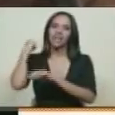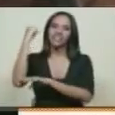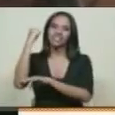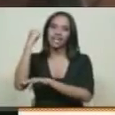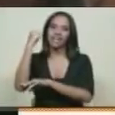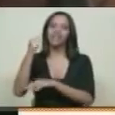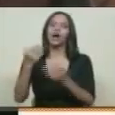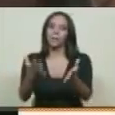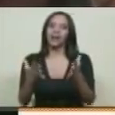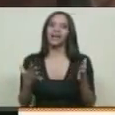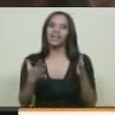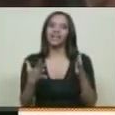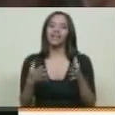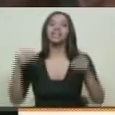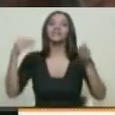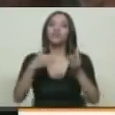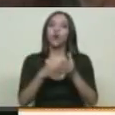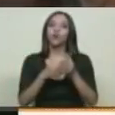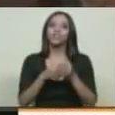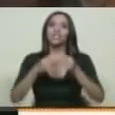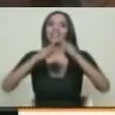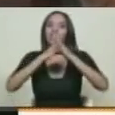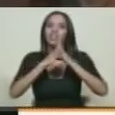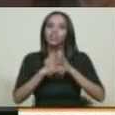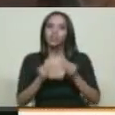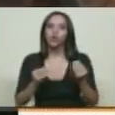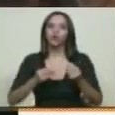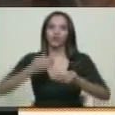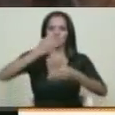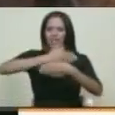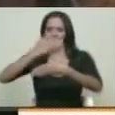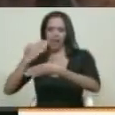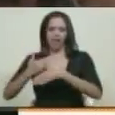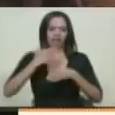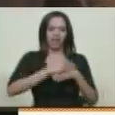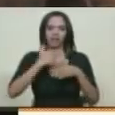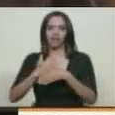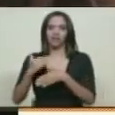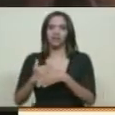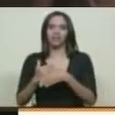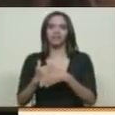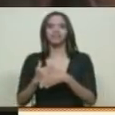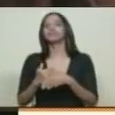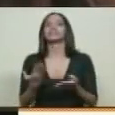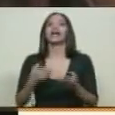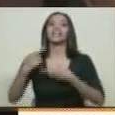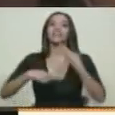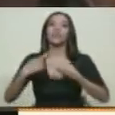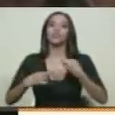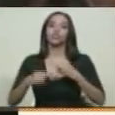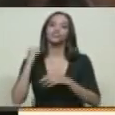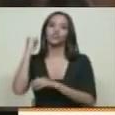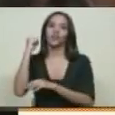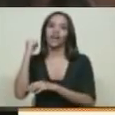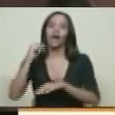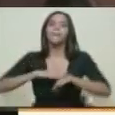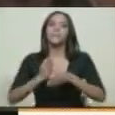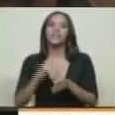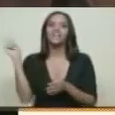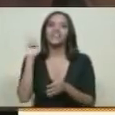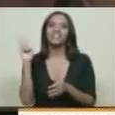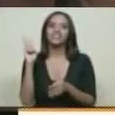vamos a ganar. En contra de todos los obstáculos que nos pongan y todos los palos en las ruedas, la revolución triunfará, porque